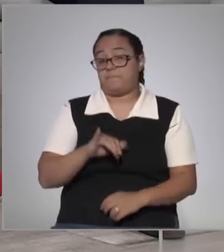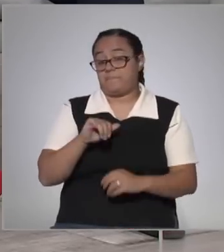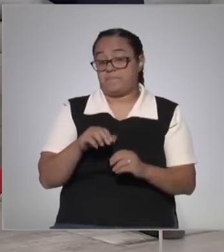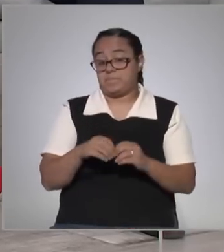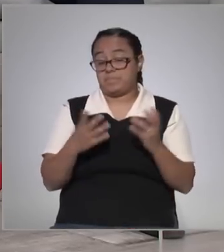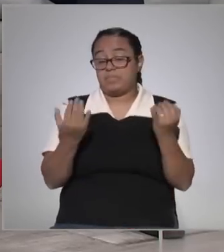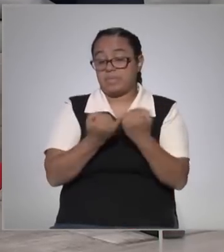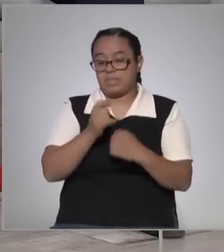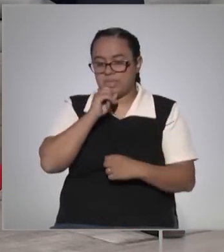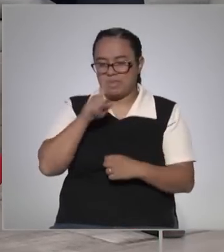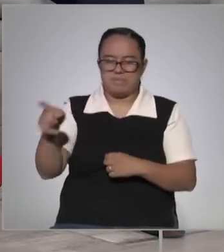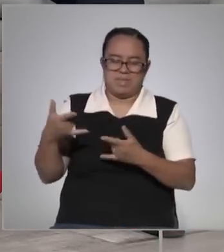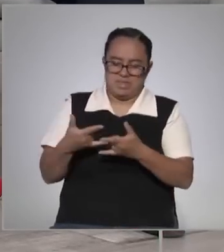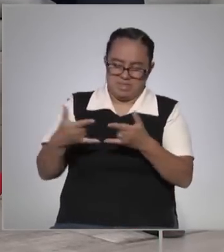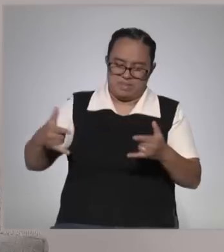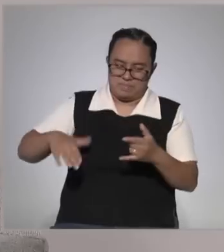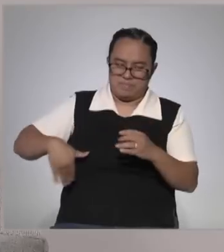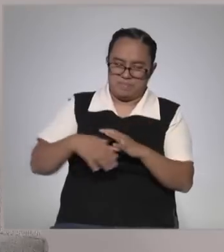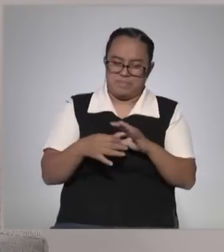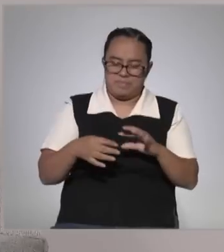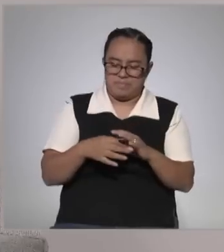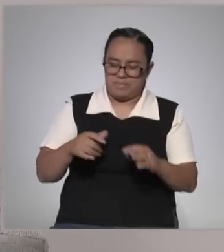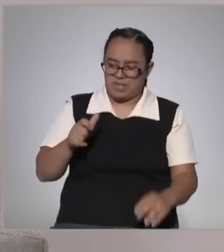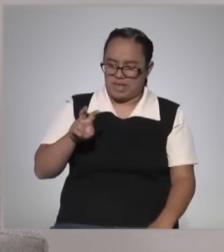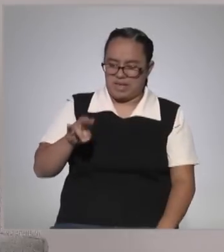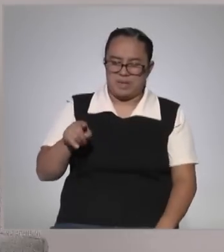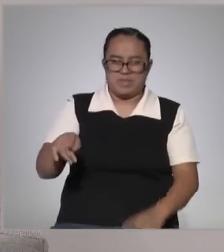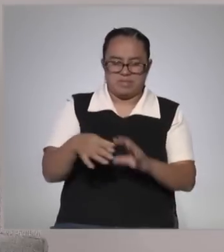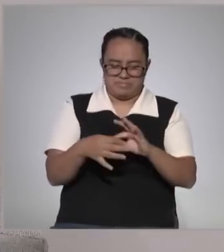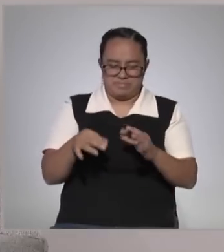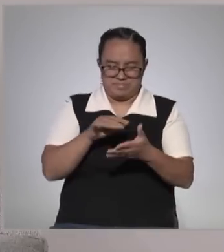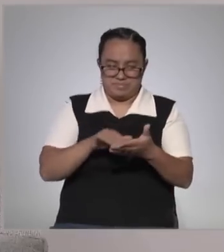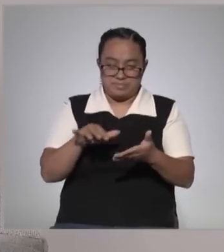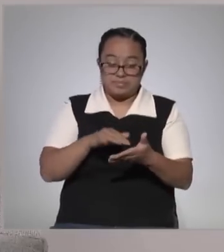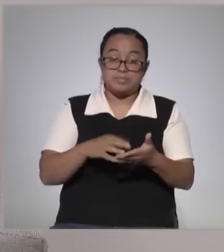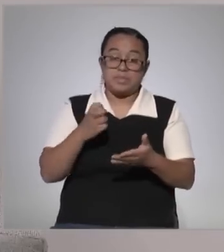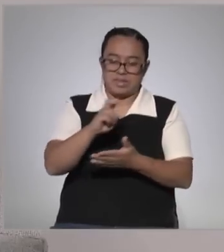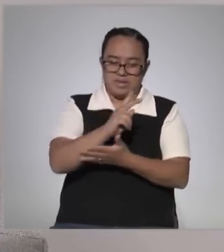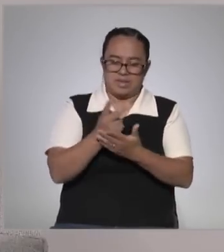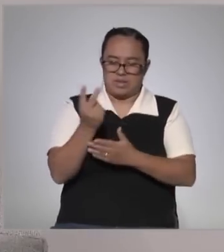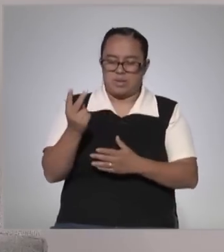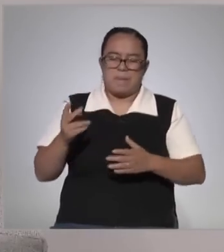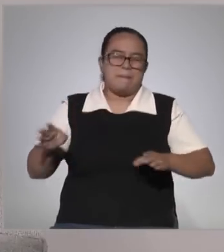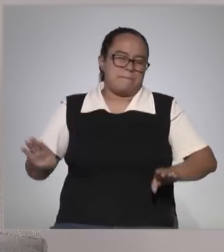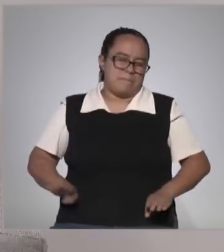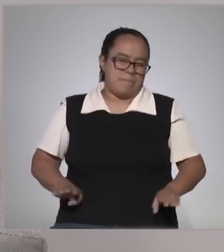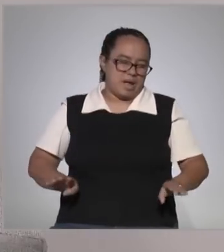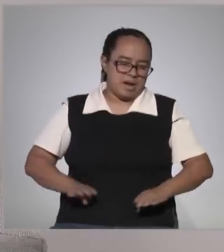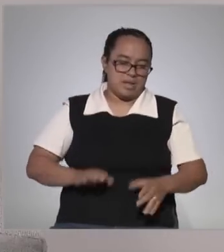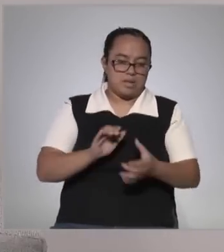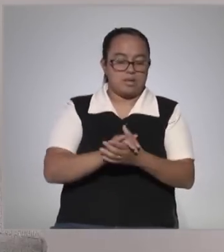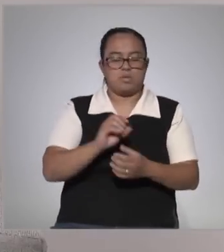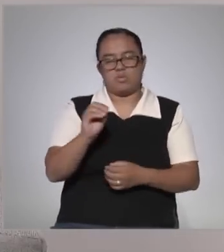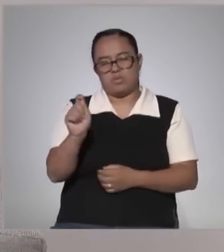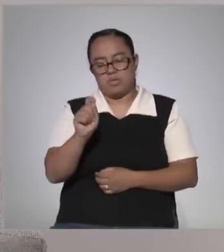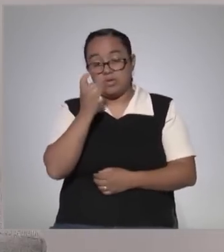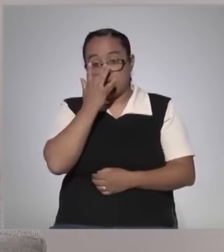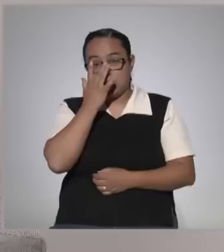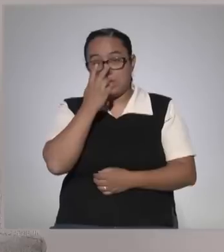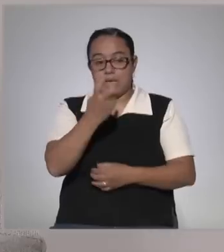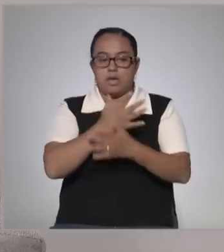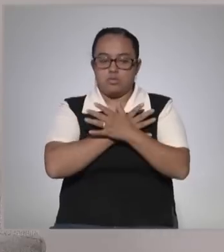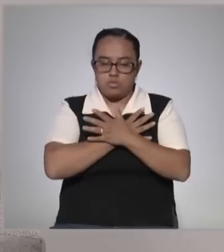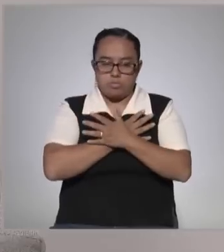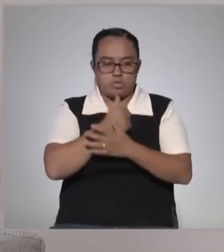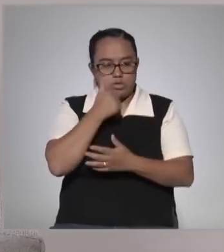como referencia este testimonio que nos compartía Javi, pues siempre en los programas de pareja, ¿no? Mencionamos que el amor es una construcción constante, que es